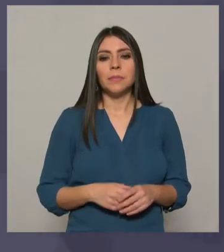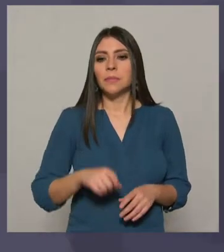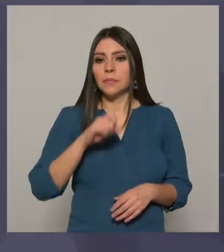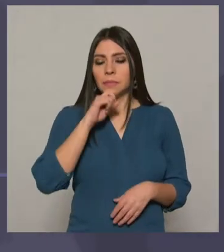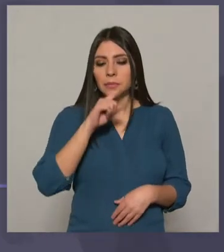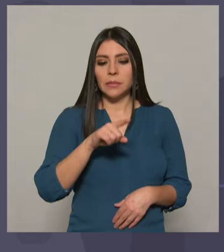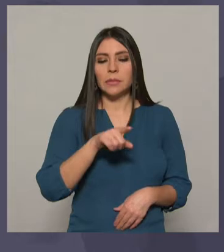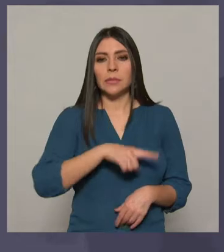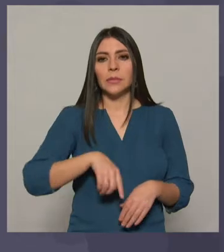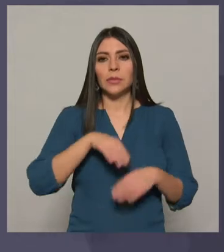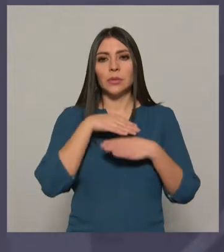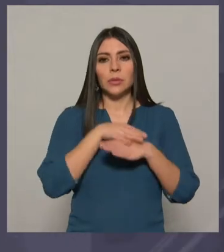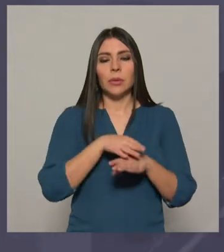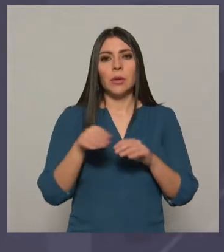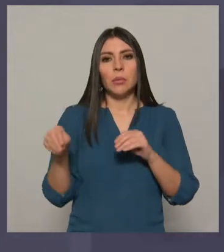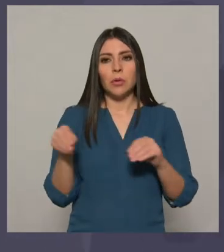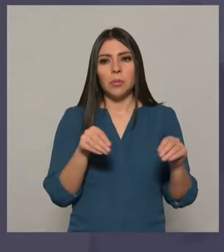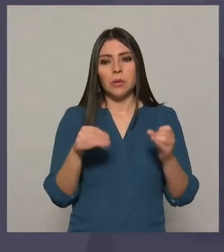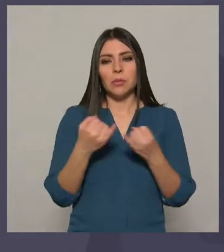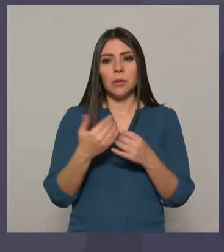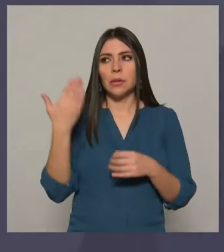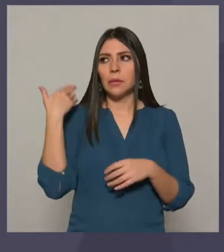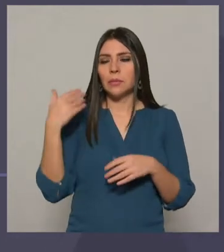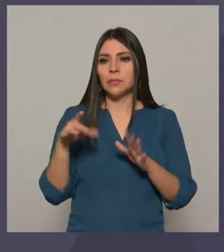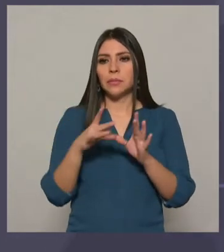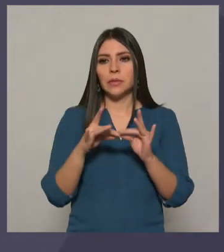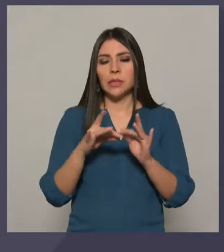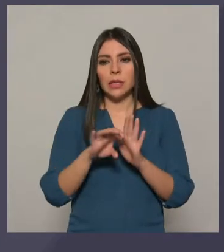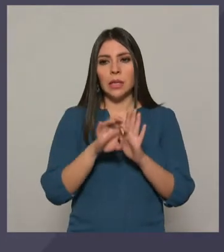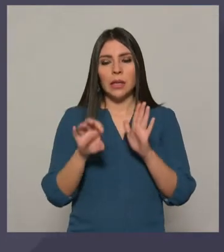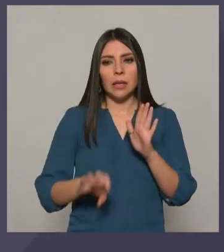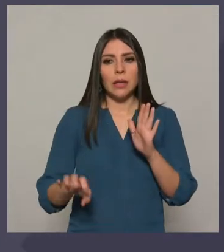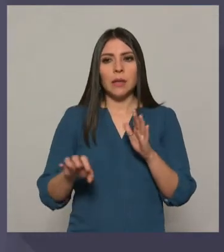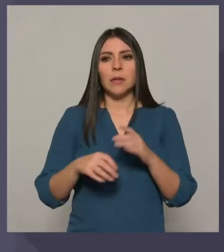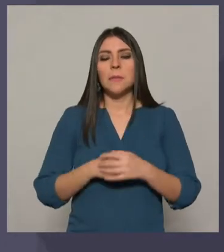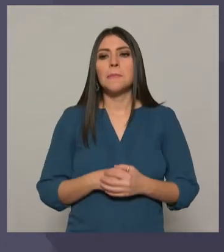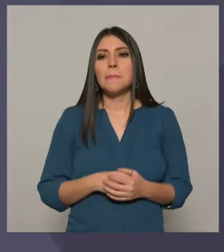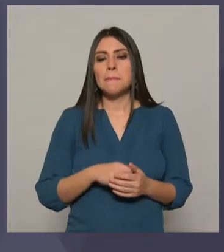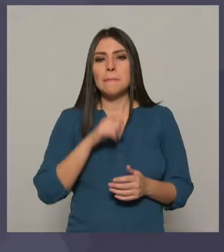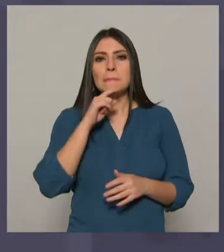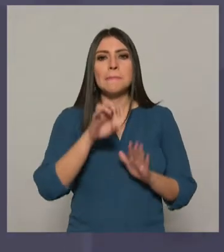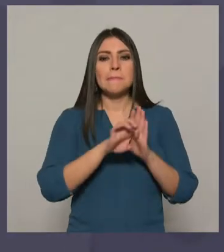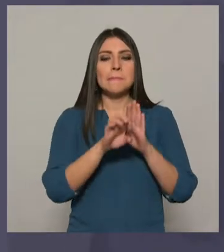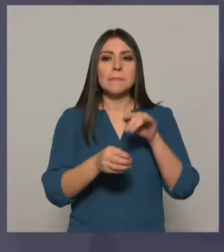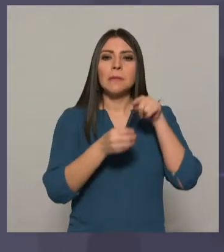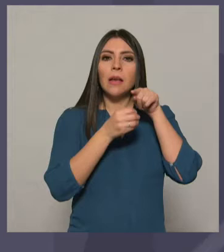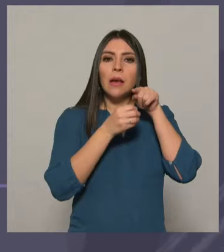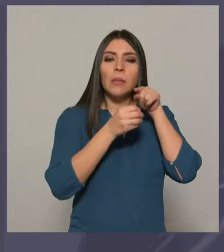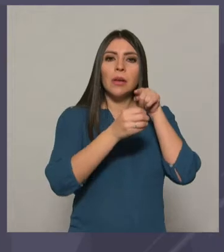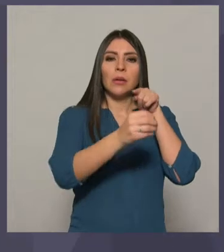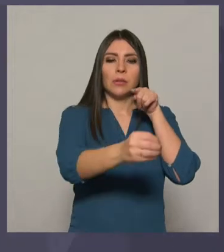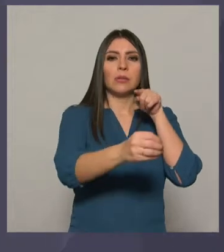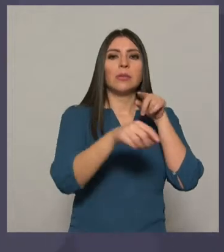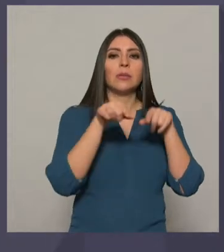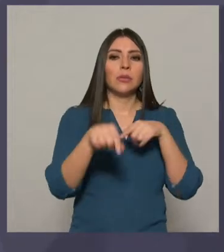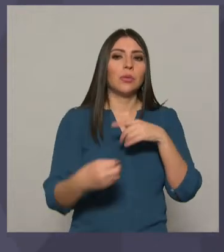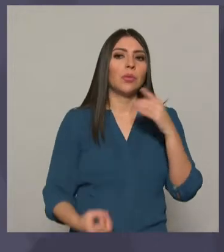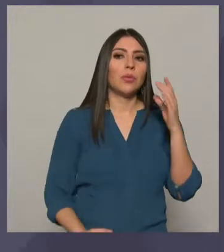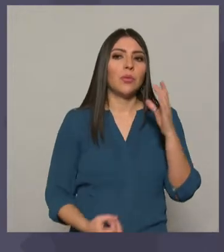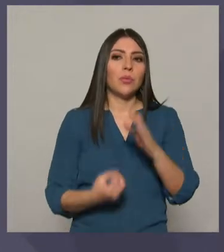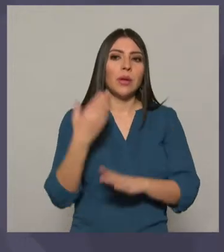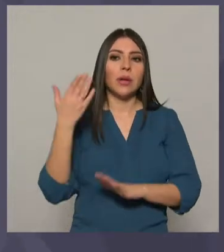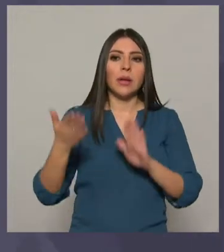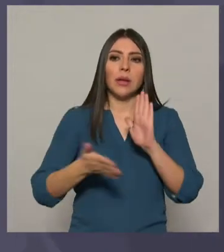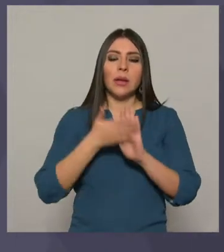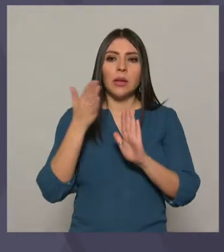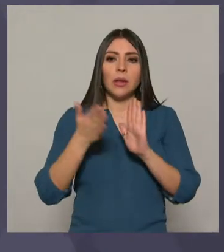movilidad. Bien mencionaste ejemplos que tienen que ver con el tema de cablebús, que es un esquema de movilidad nuevo en la Ciudad de